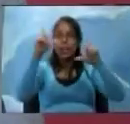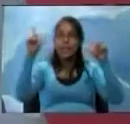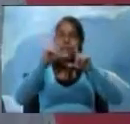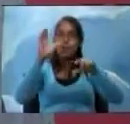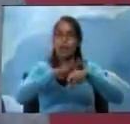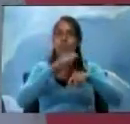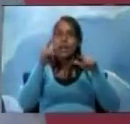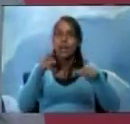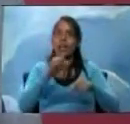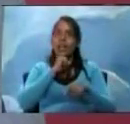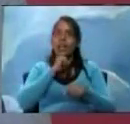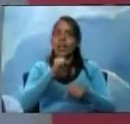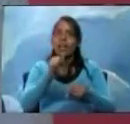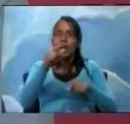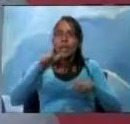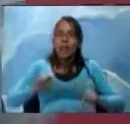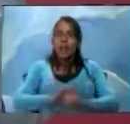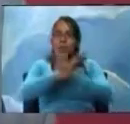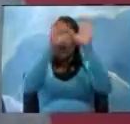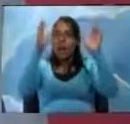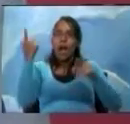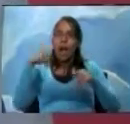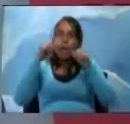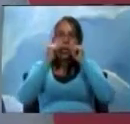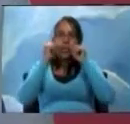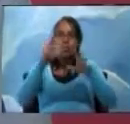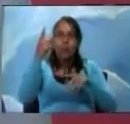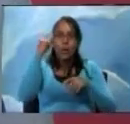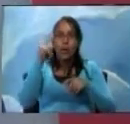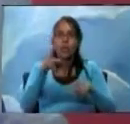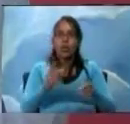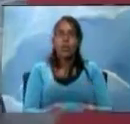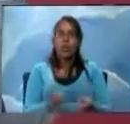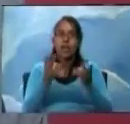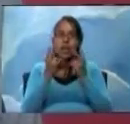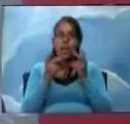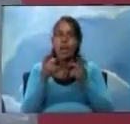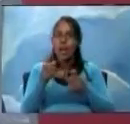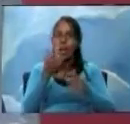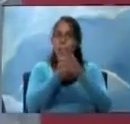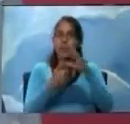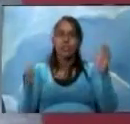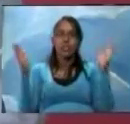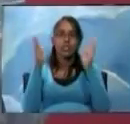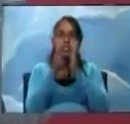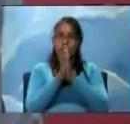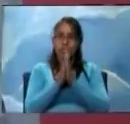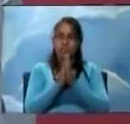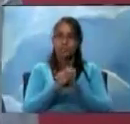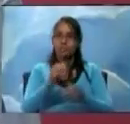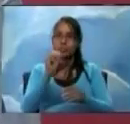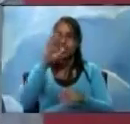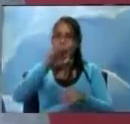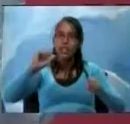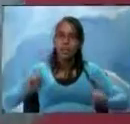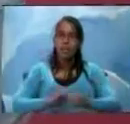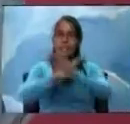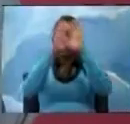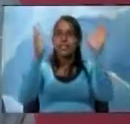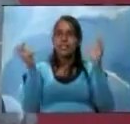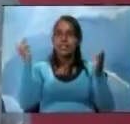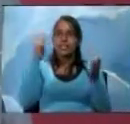porque esta mañana hay bendición para tu vida. El Espíritu Santo esta